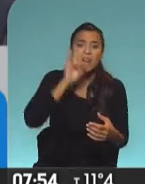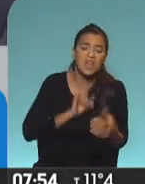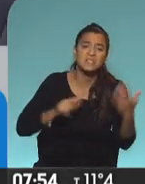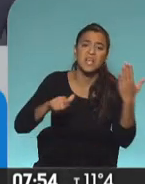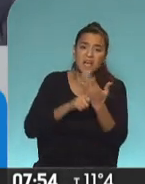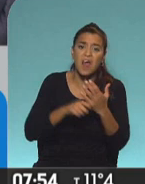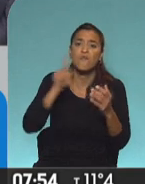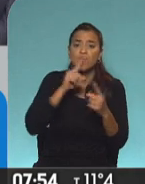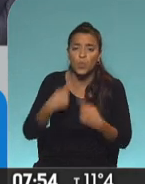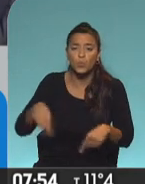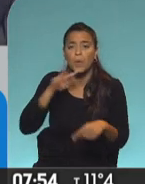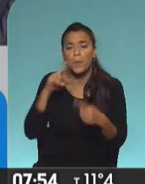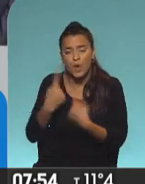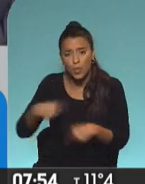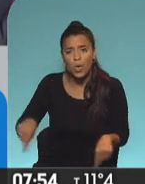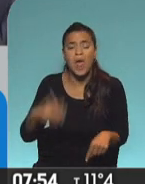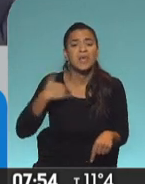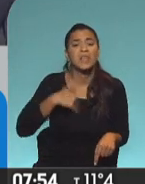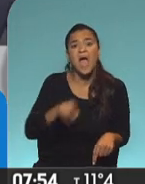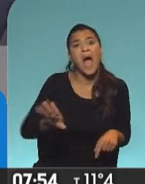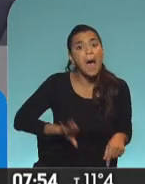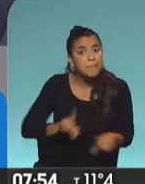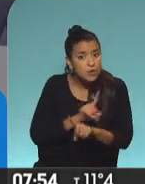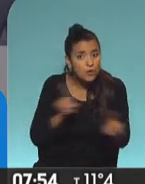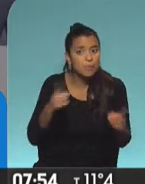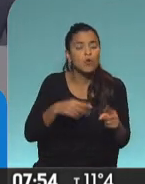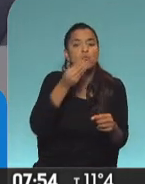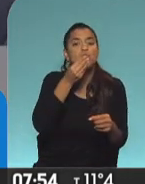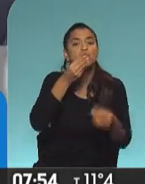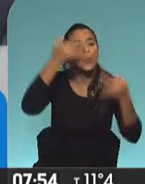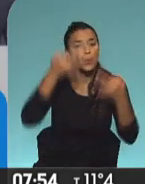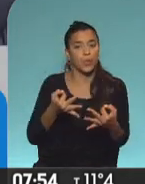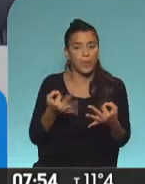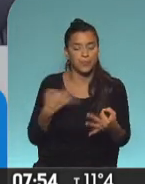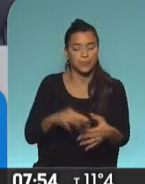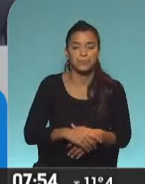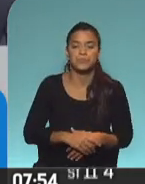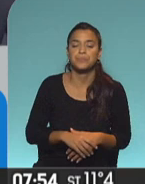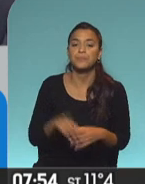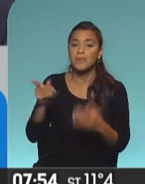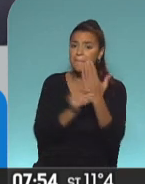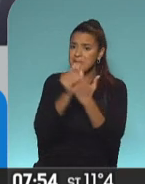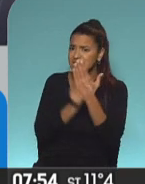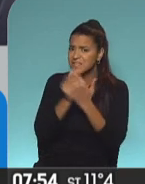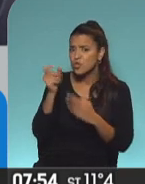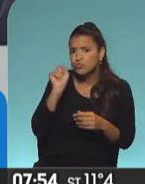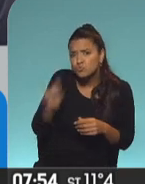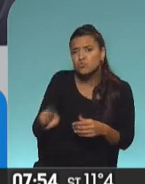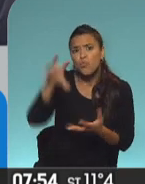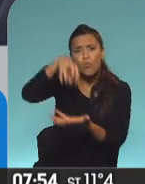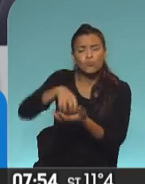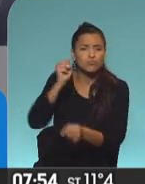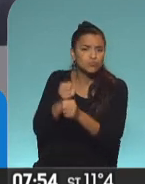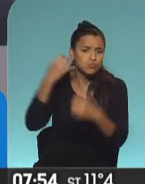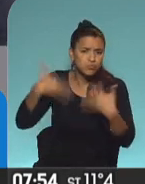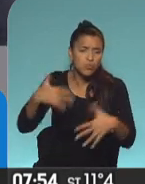carne, frutas y verduras. La Argentina no puede haber hambre, pero tiene que haber buena nutrición. Ministro, su ministerio tiene muchísimo trabajo, sobre